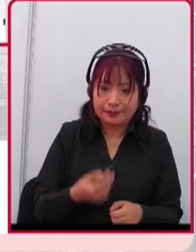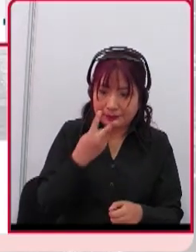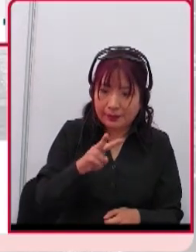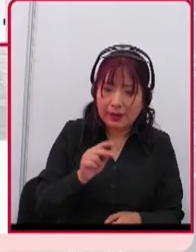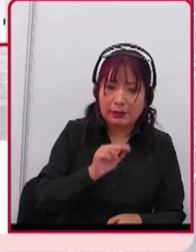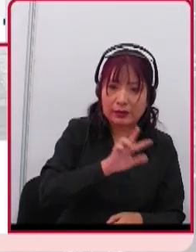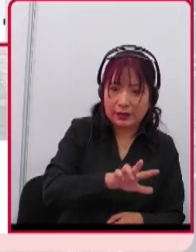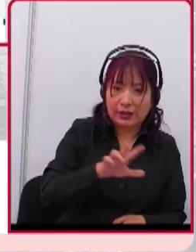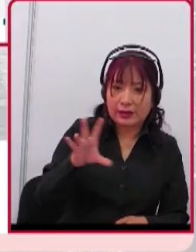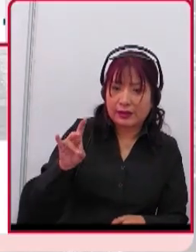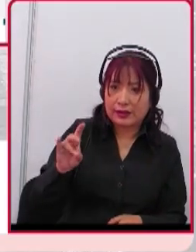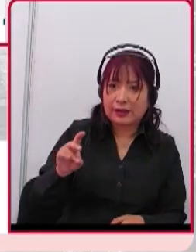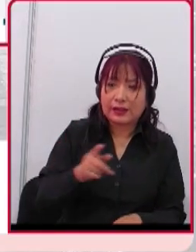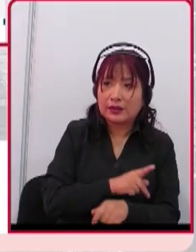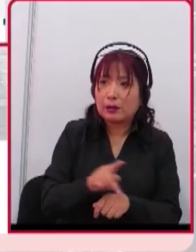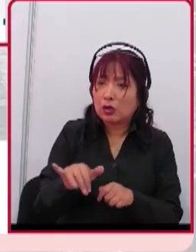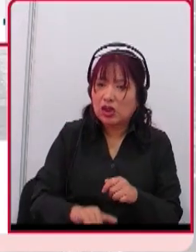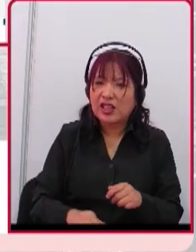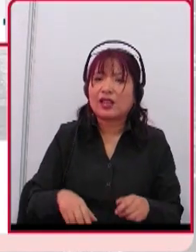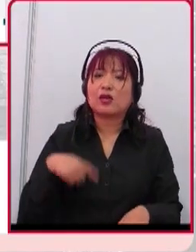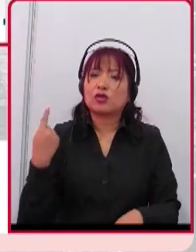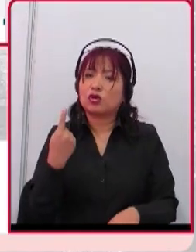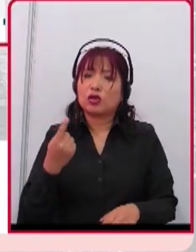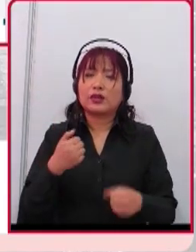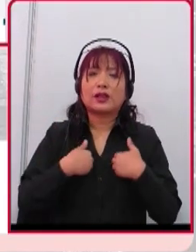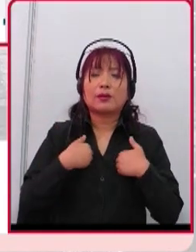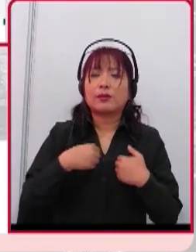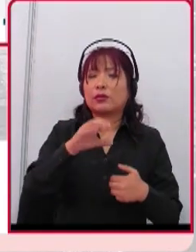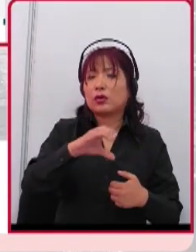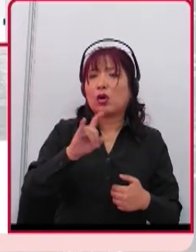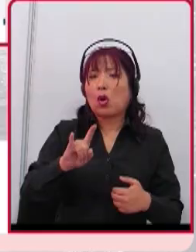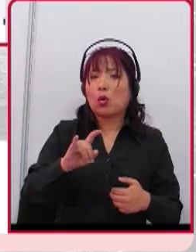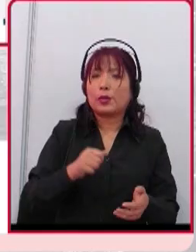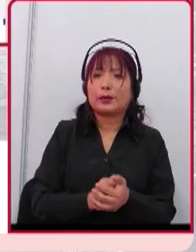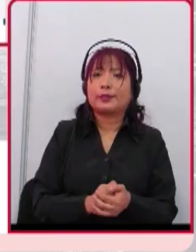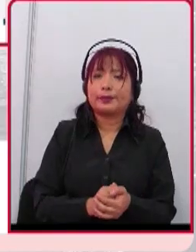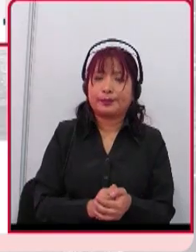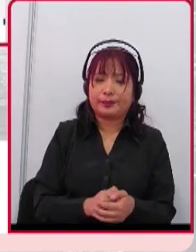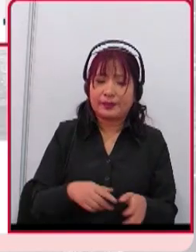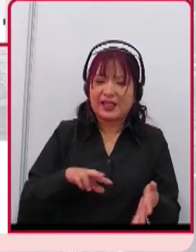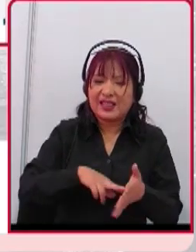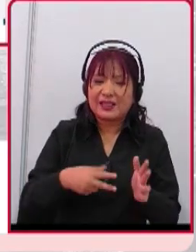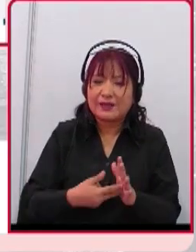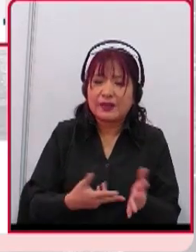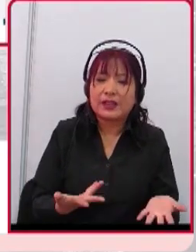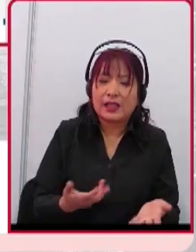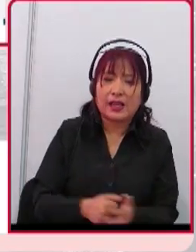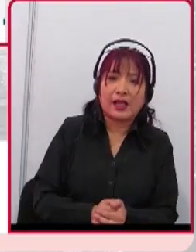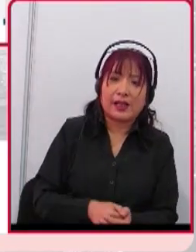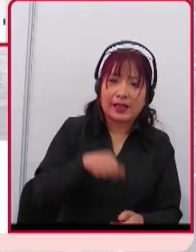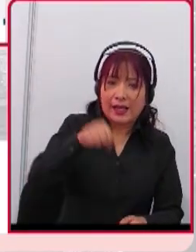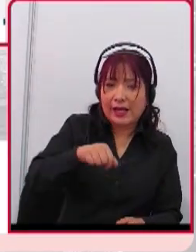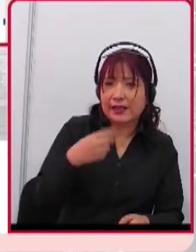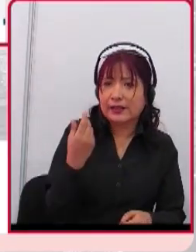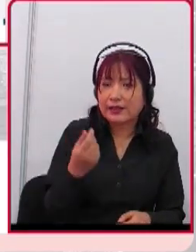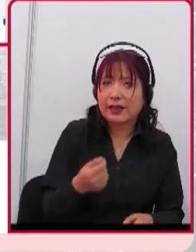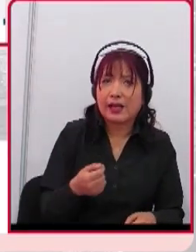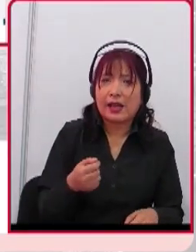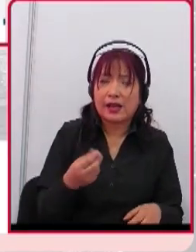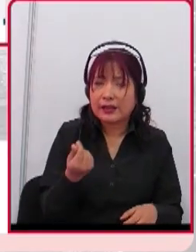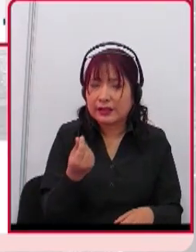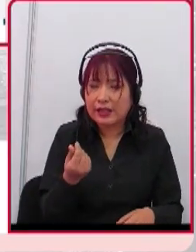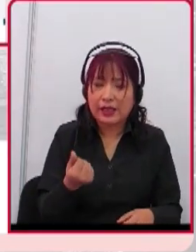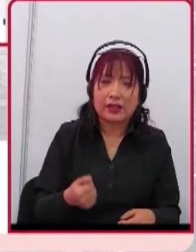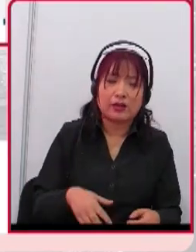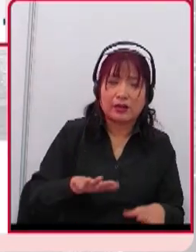proyectos son de cobre. Eso significa que este monto estimado de inversión CAPEX en proyectos bordea aproximadamente más